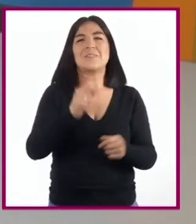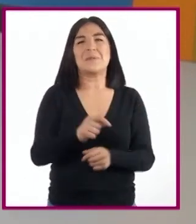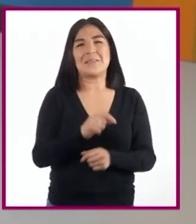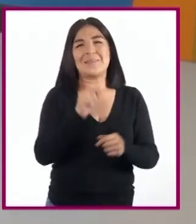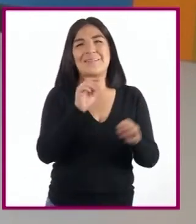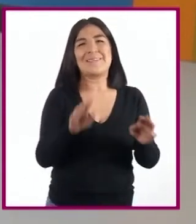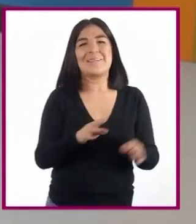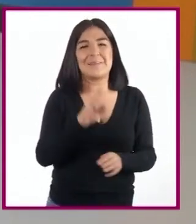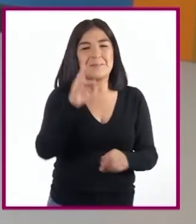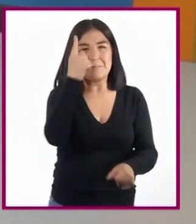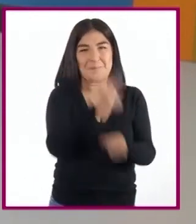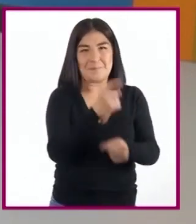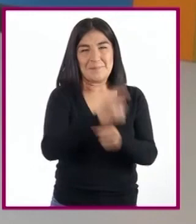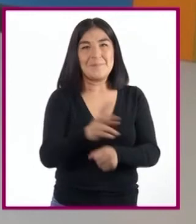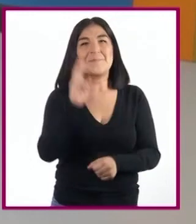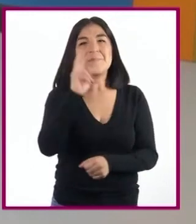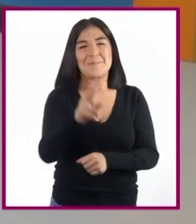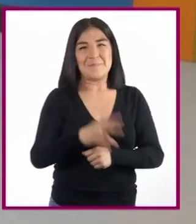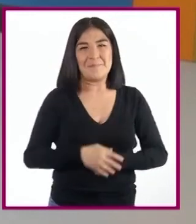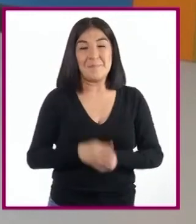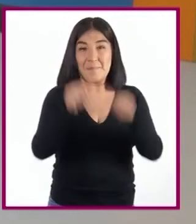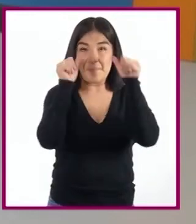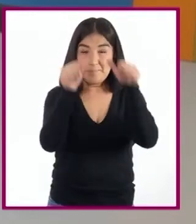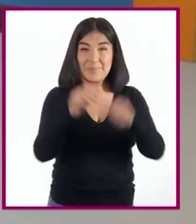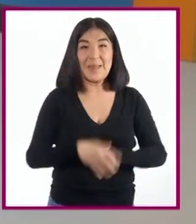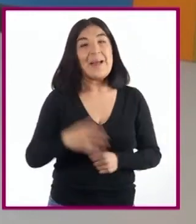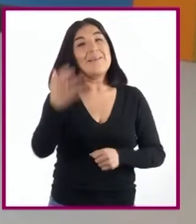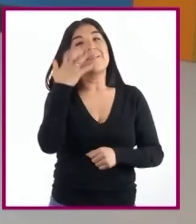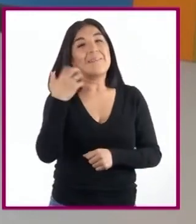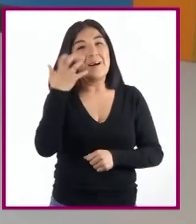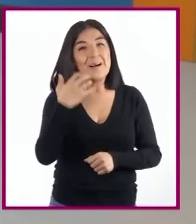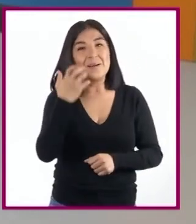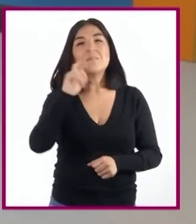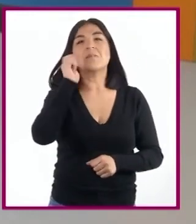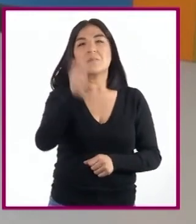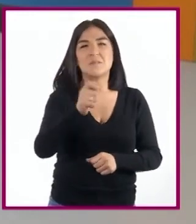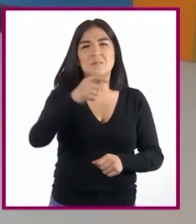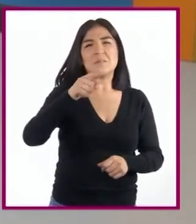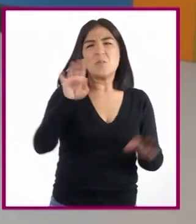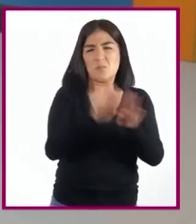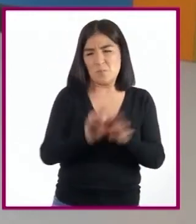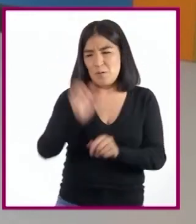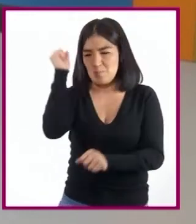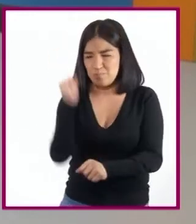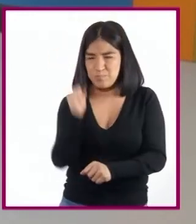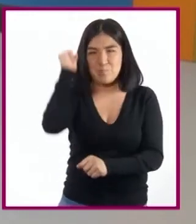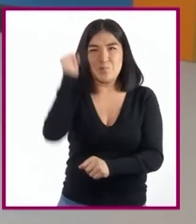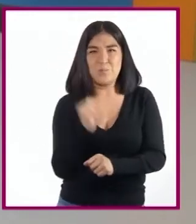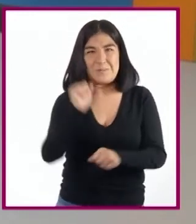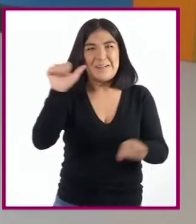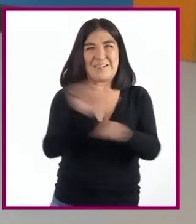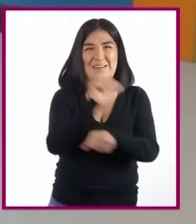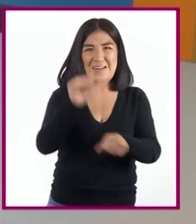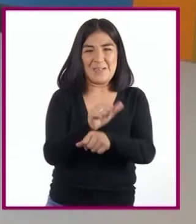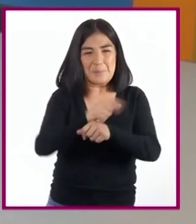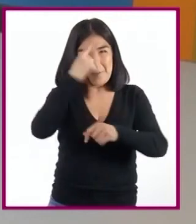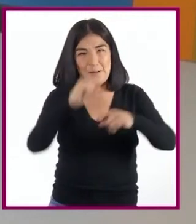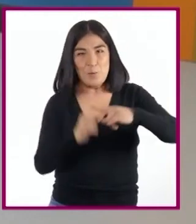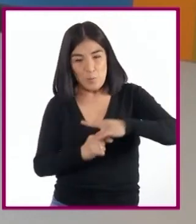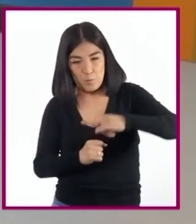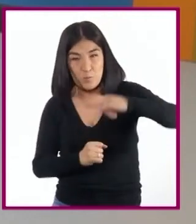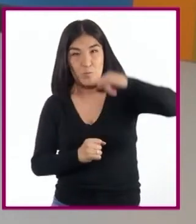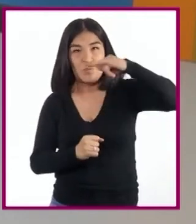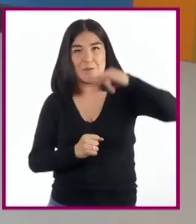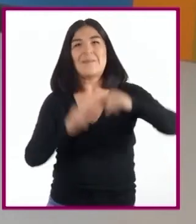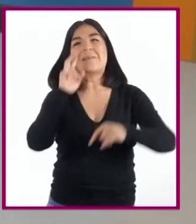primer grado. ¡Atención! Un gato hidráulico sirve para levantar automóviles y está diseñado como